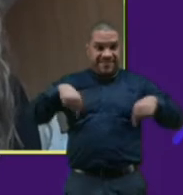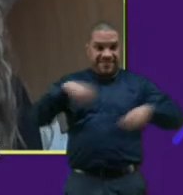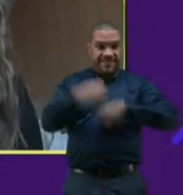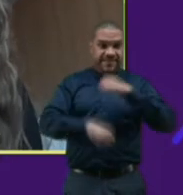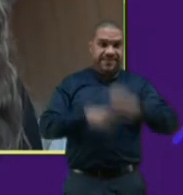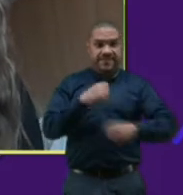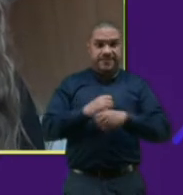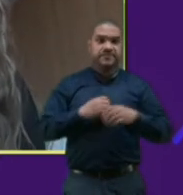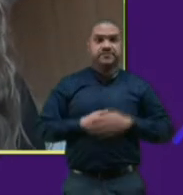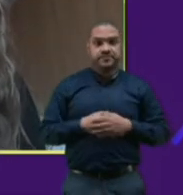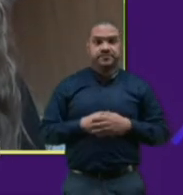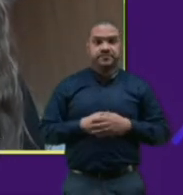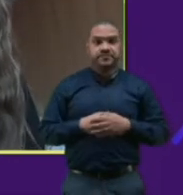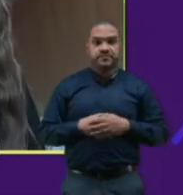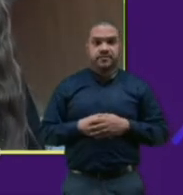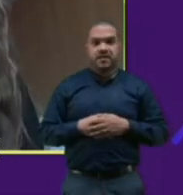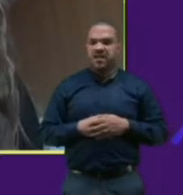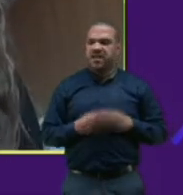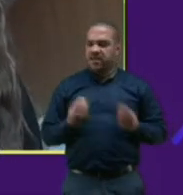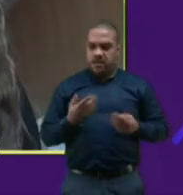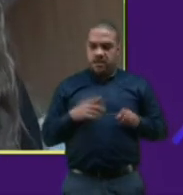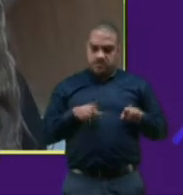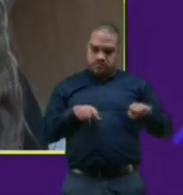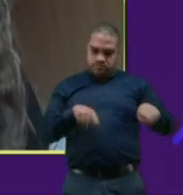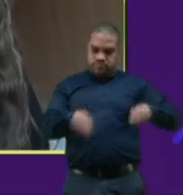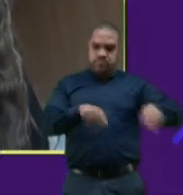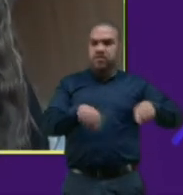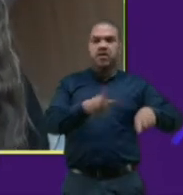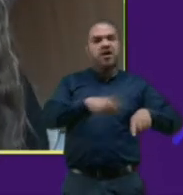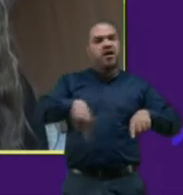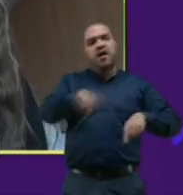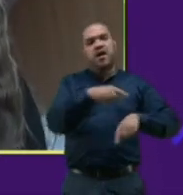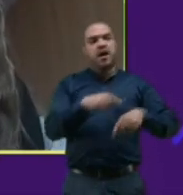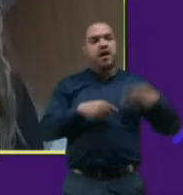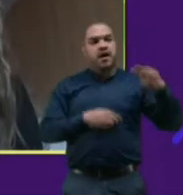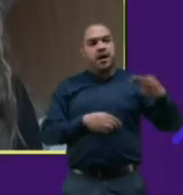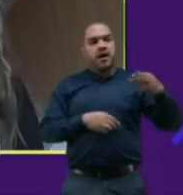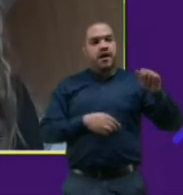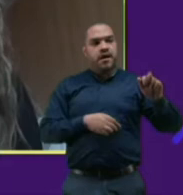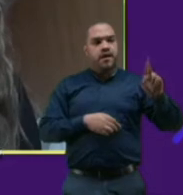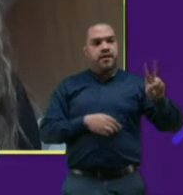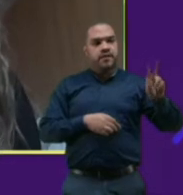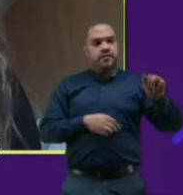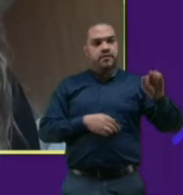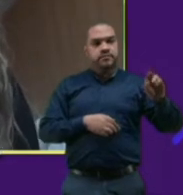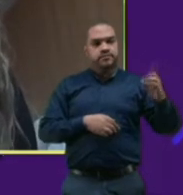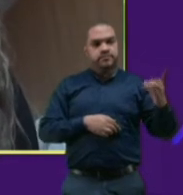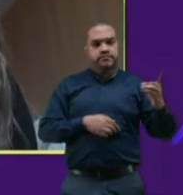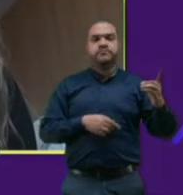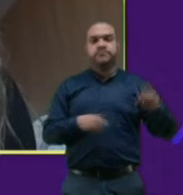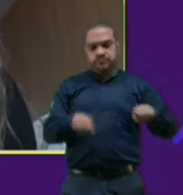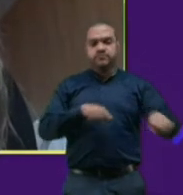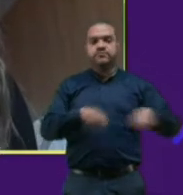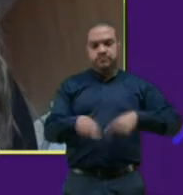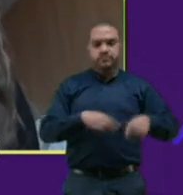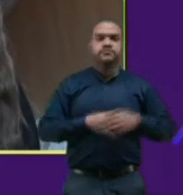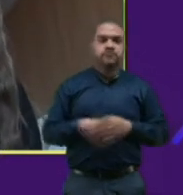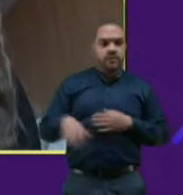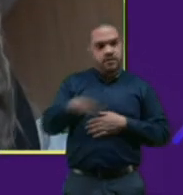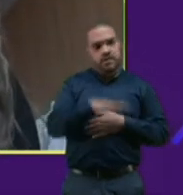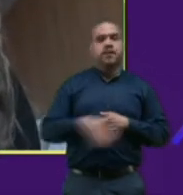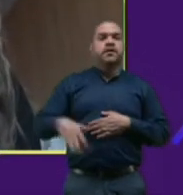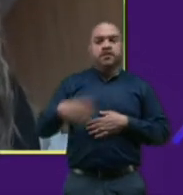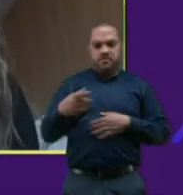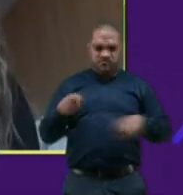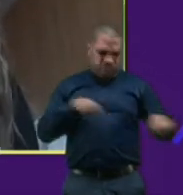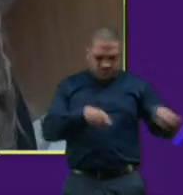una competencia que es de Harvard para emprendedores exalumnos, que se llama el New Venture Competition. Participé ahí con mi socio,